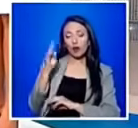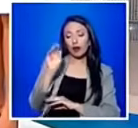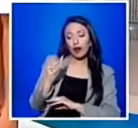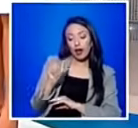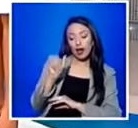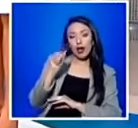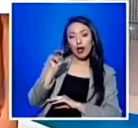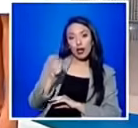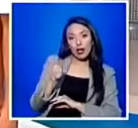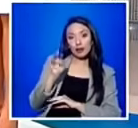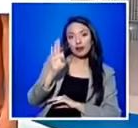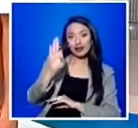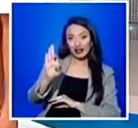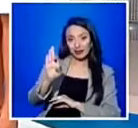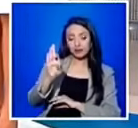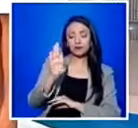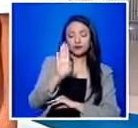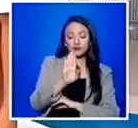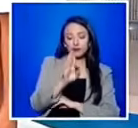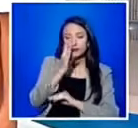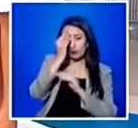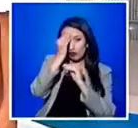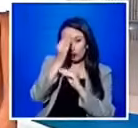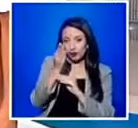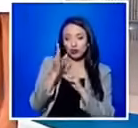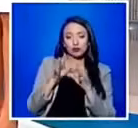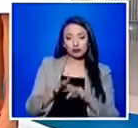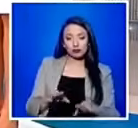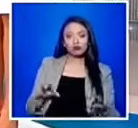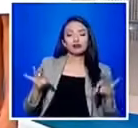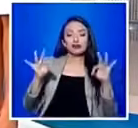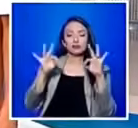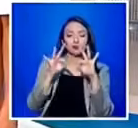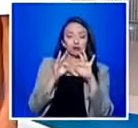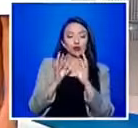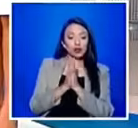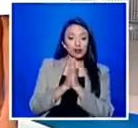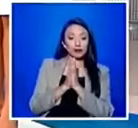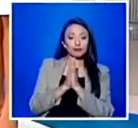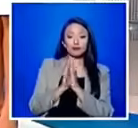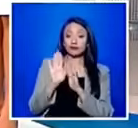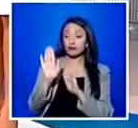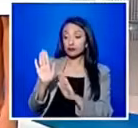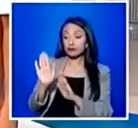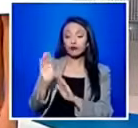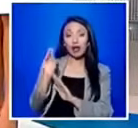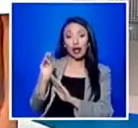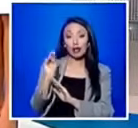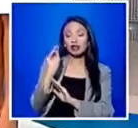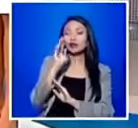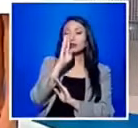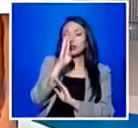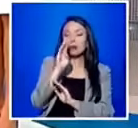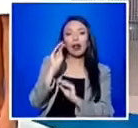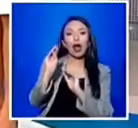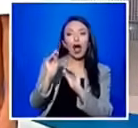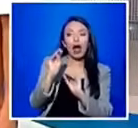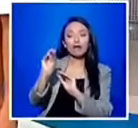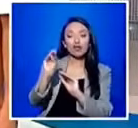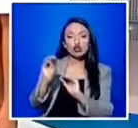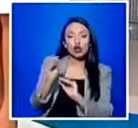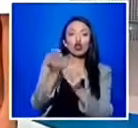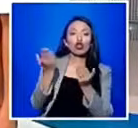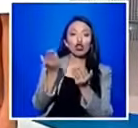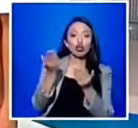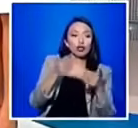Metropolitana de Tránsito y, por supuesto, las redes sociales de esta institución municipal, porque hay más de 30 cierres viales en estos momentos en